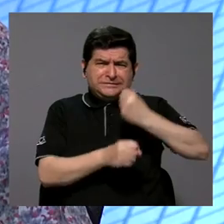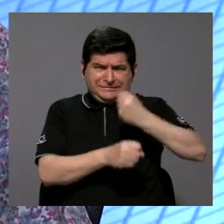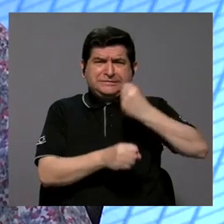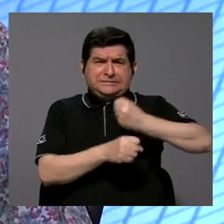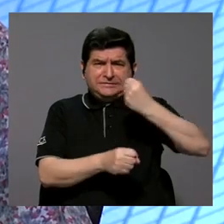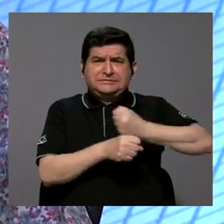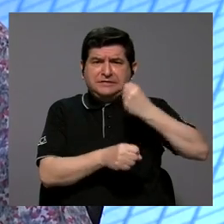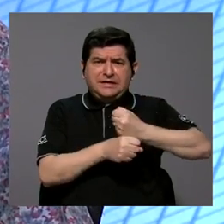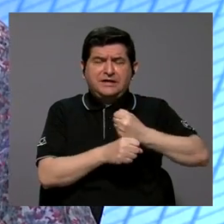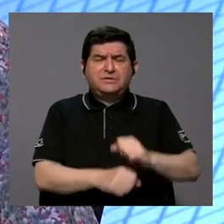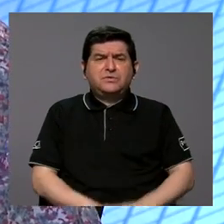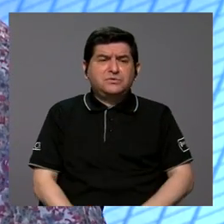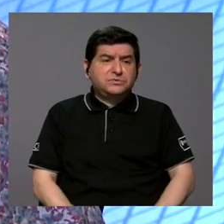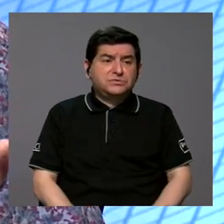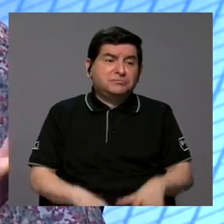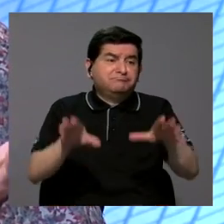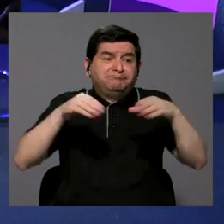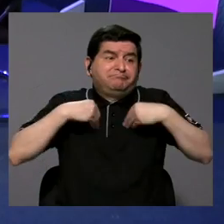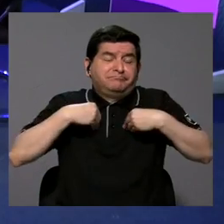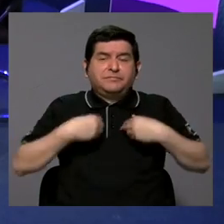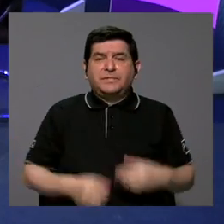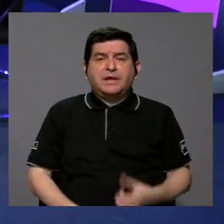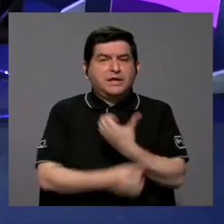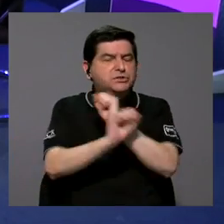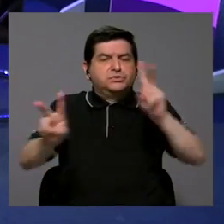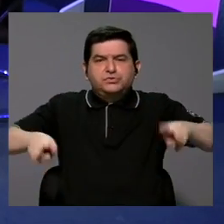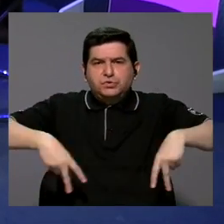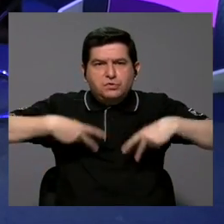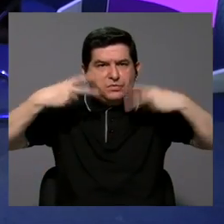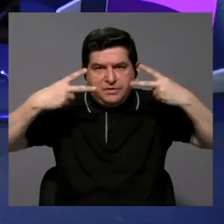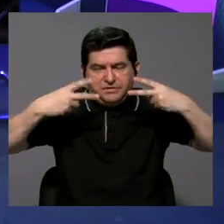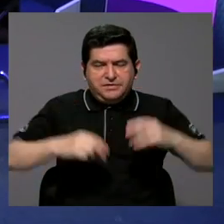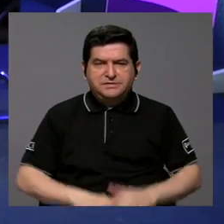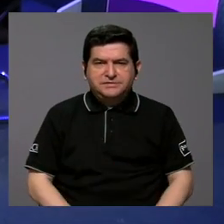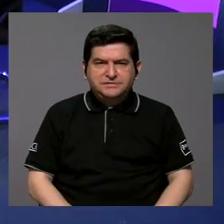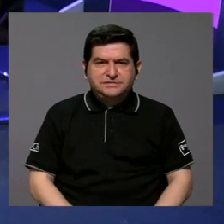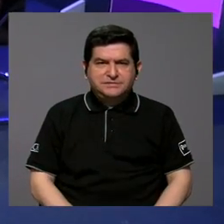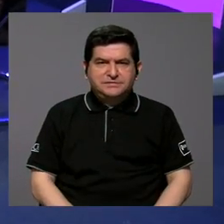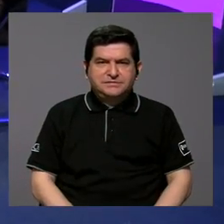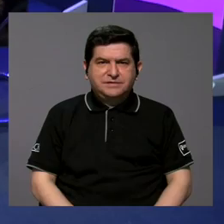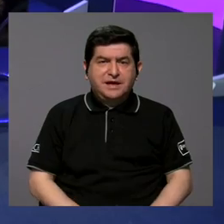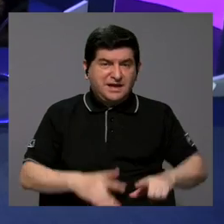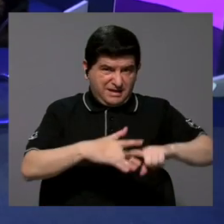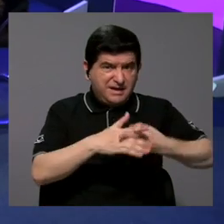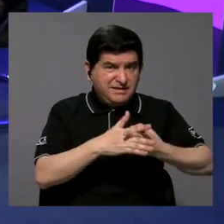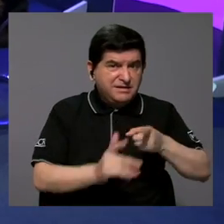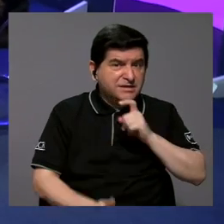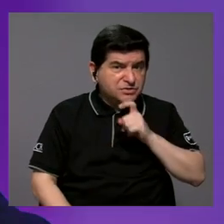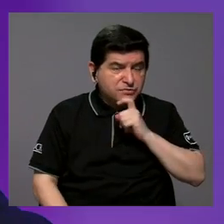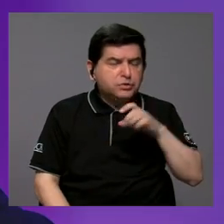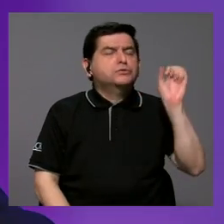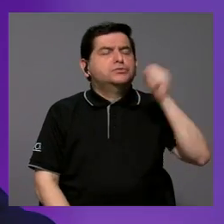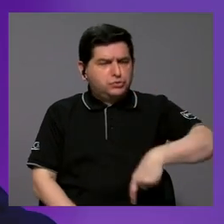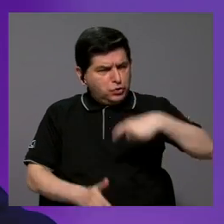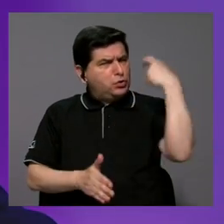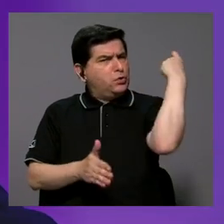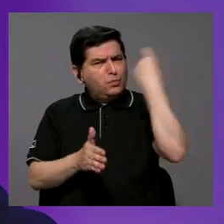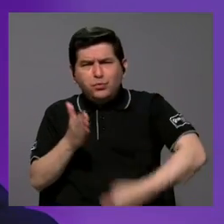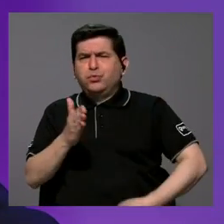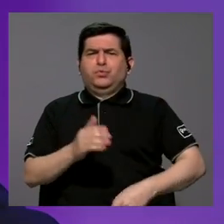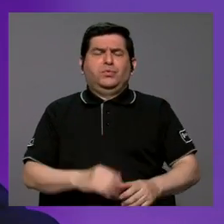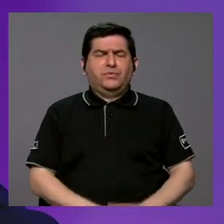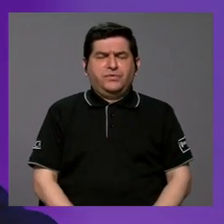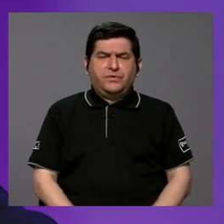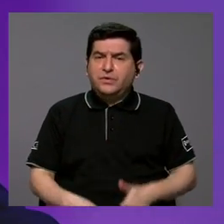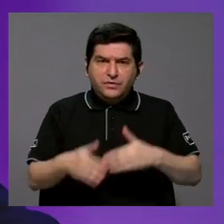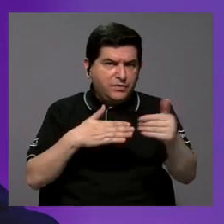¿verdad?, lo que fuera para sobrevivir, ¿no? O sea, fueron unos inicios duros. Duros, durísimos. A